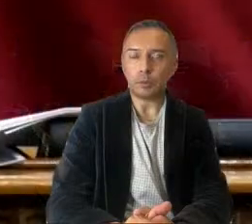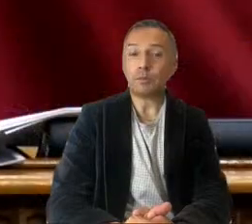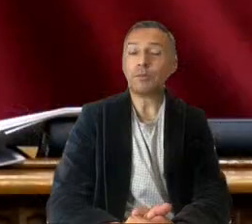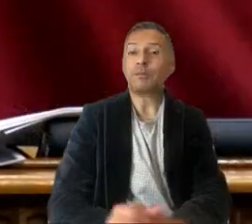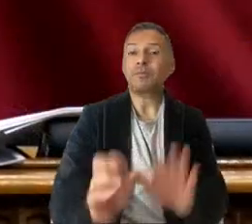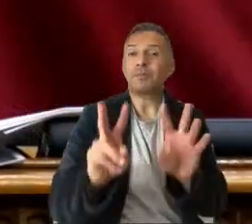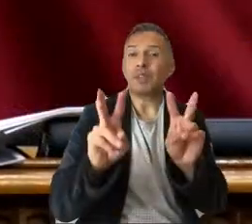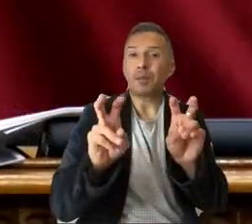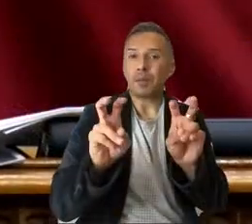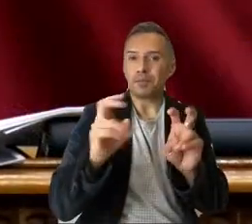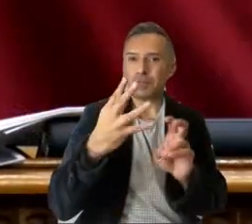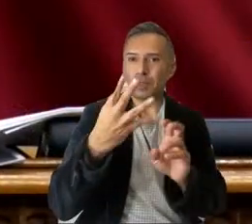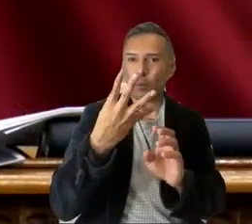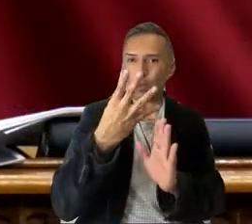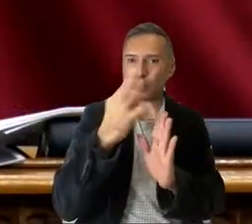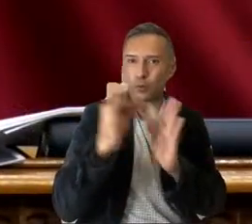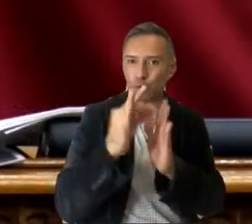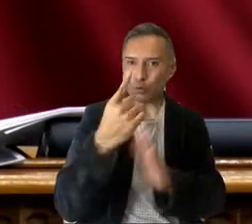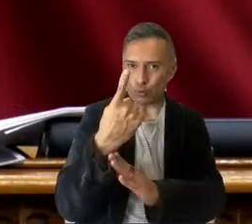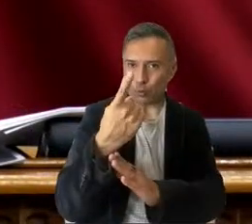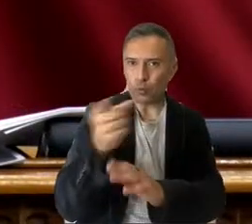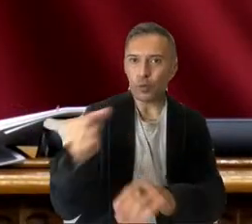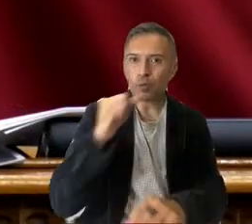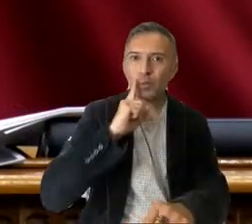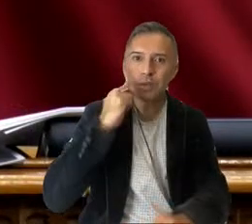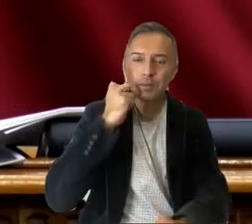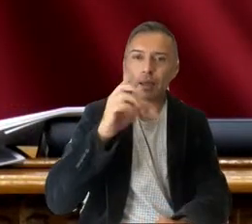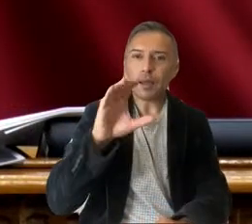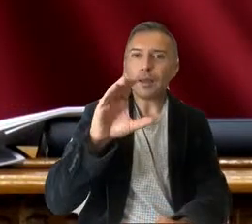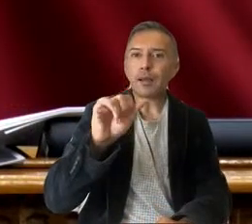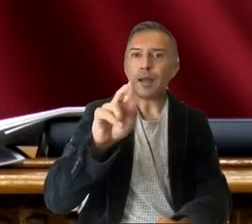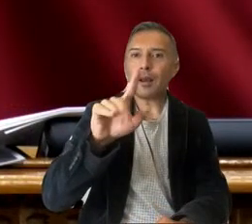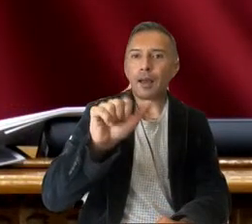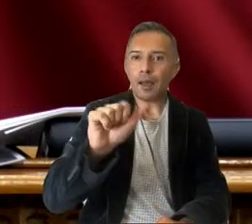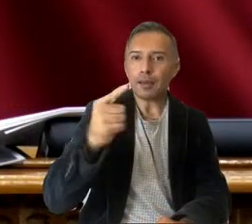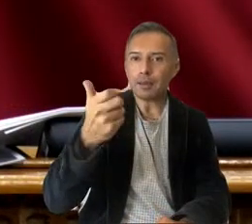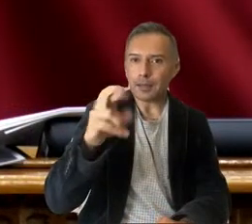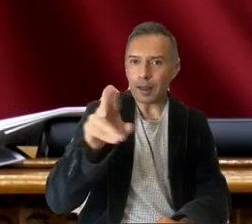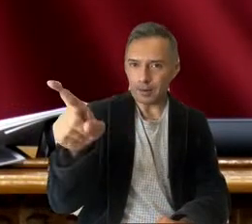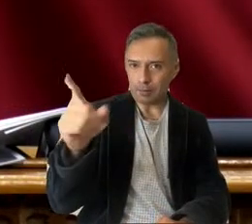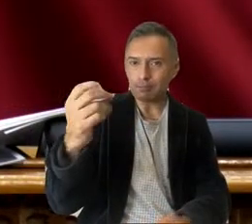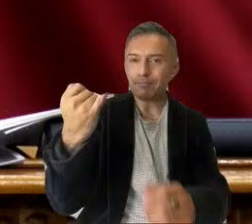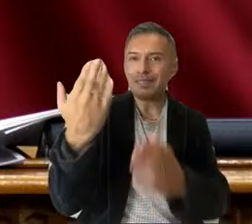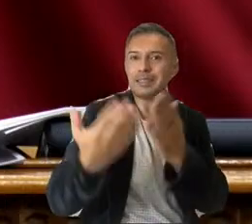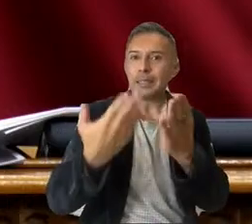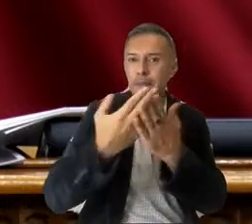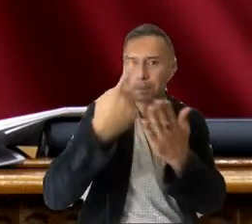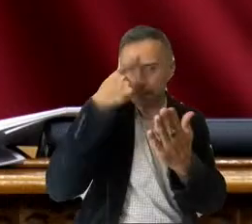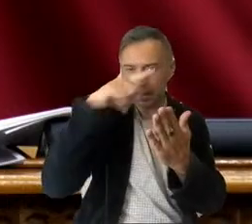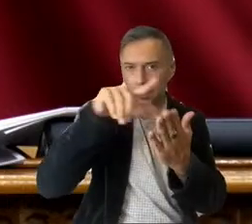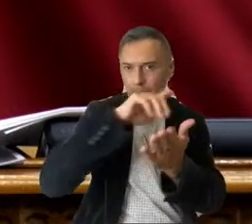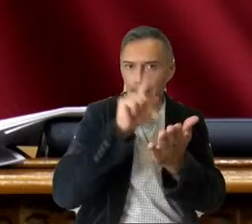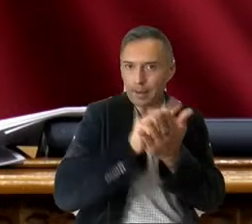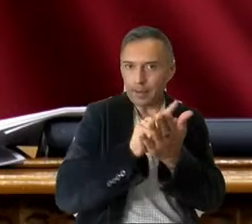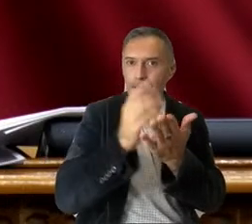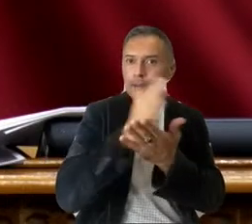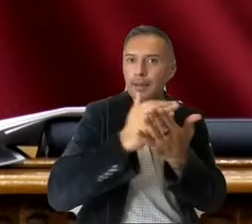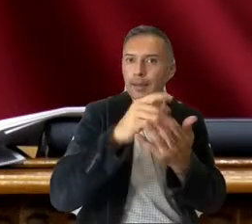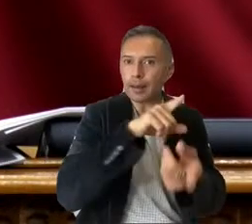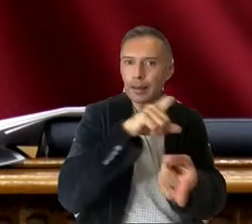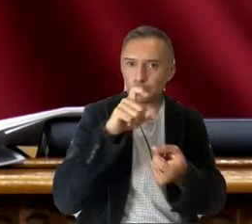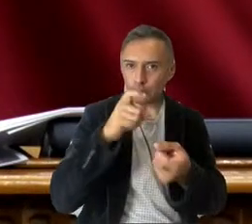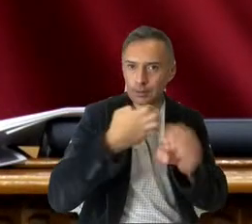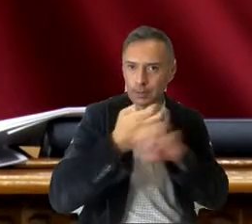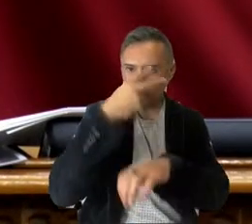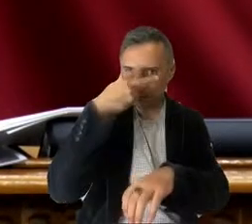Sobre el punto 4.1, la diputada Carla Aguilar Talavera leerá la iniciativa de Ley de Egresos del Estado de México para